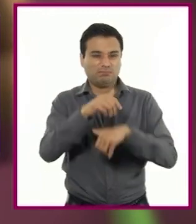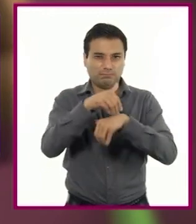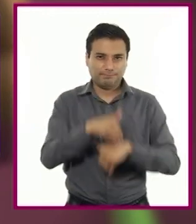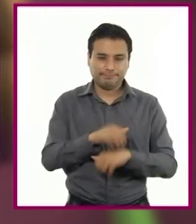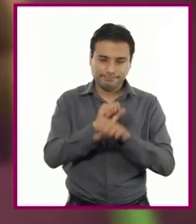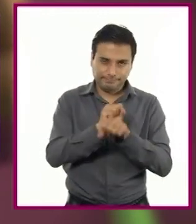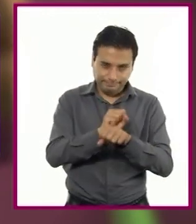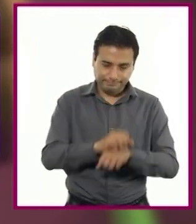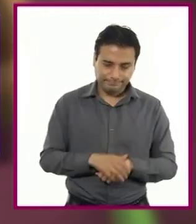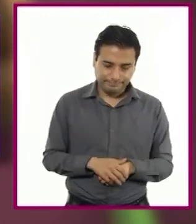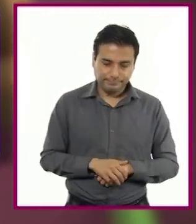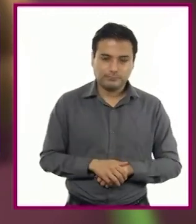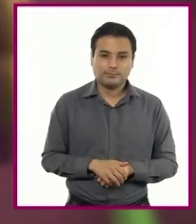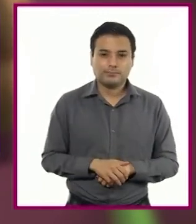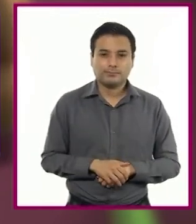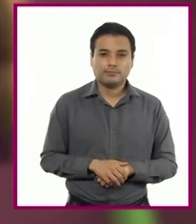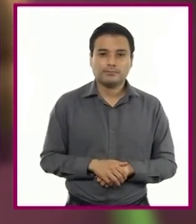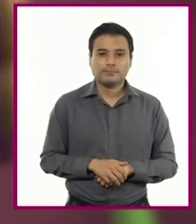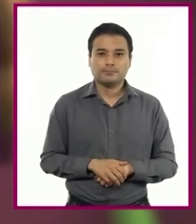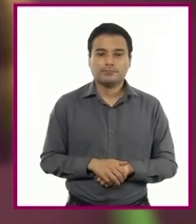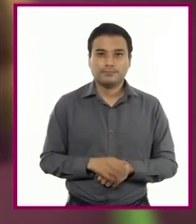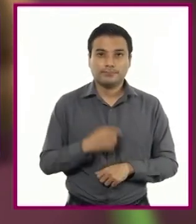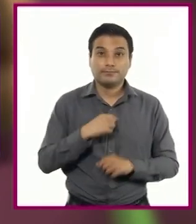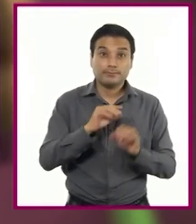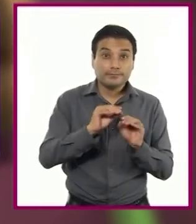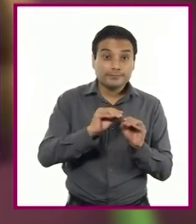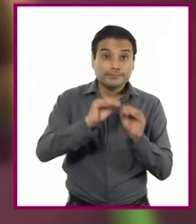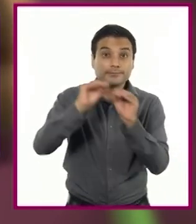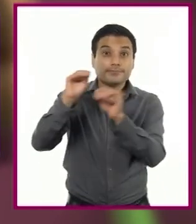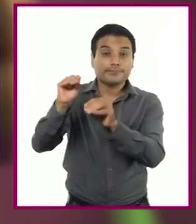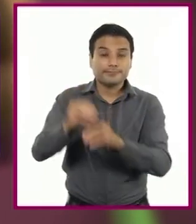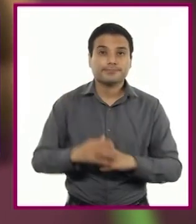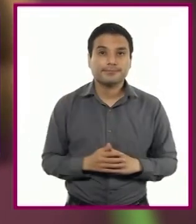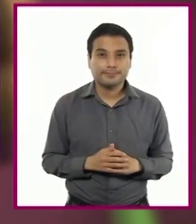Deportación o traslado forzoso de población.